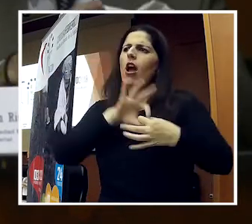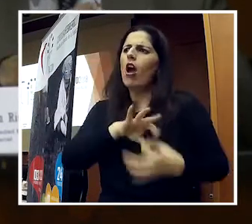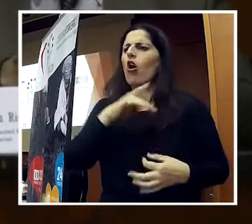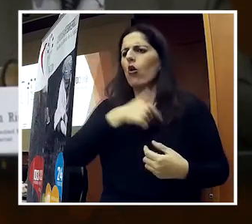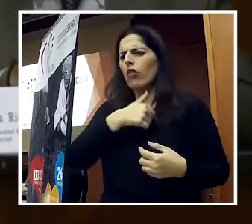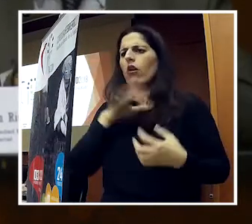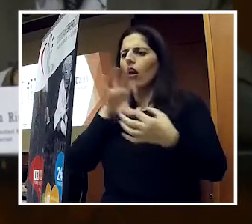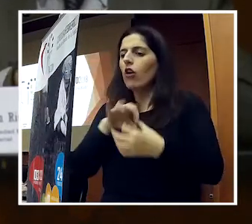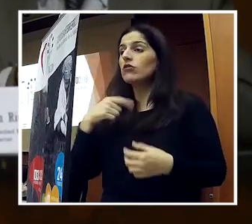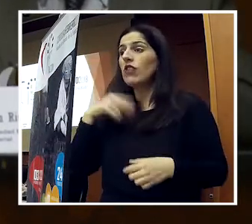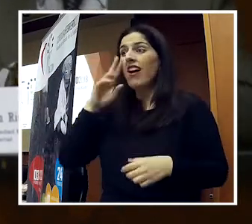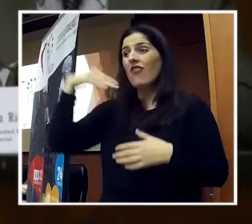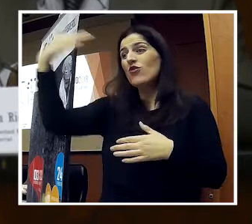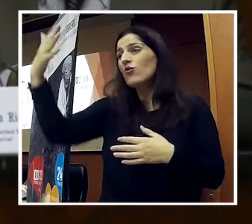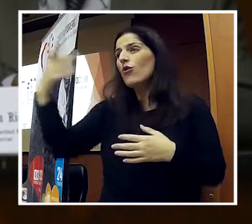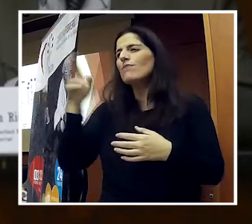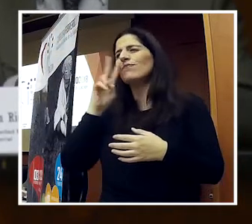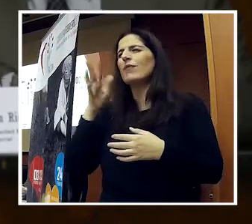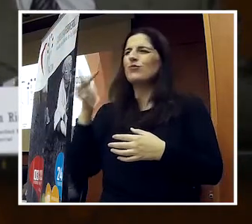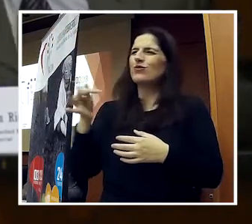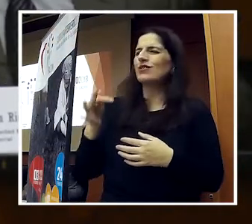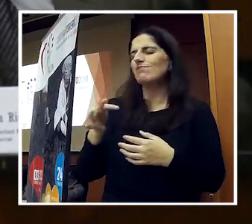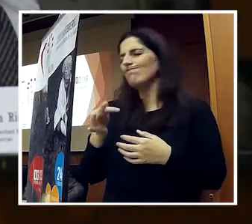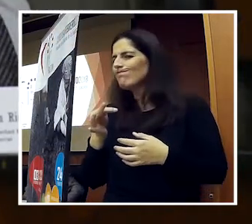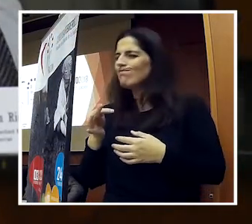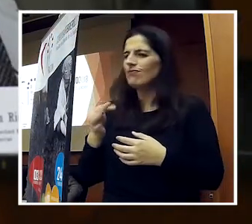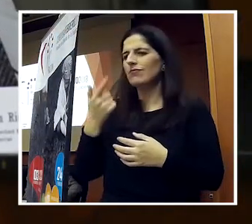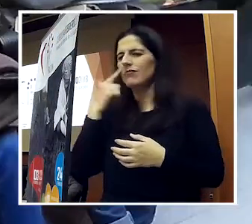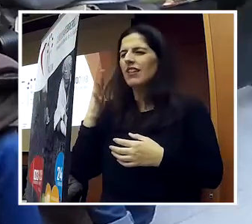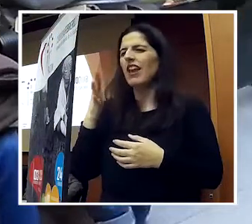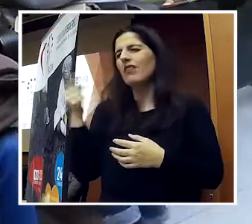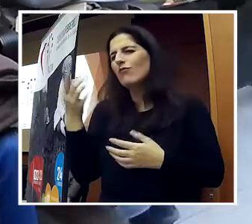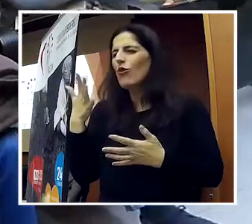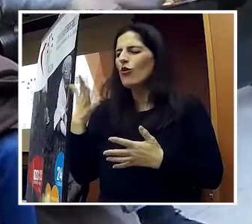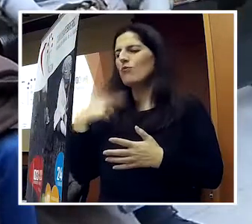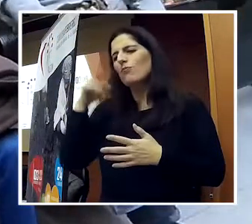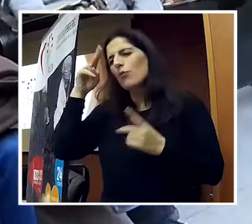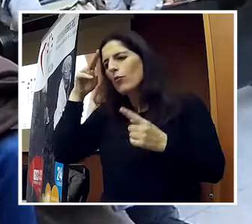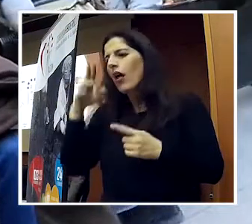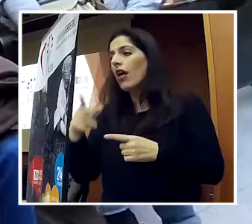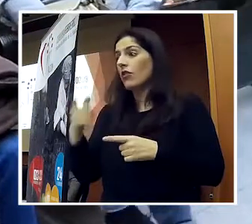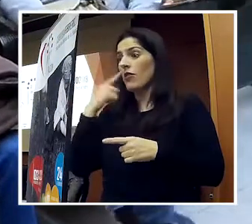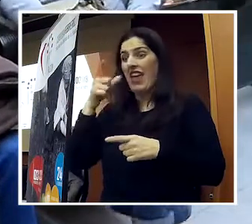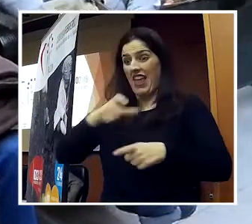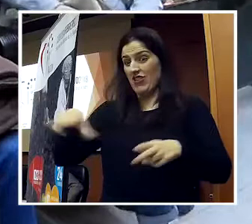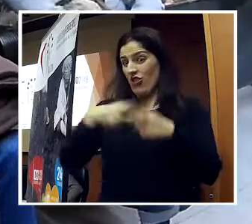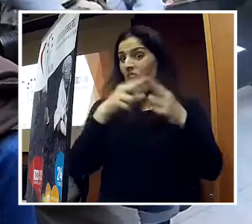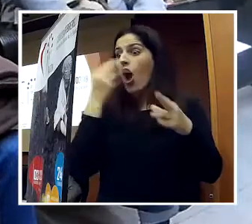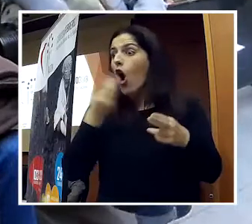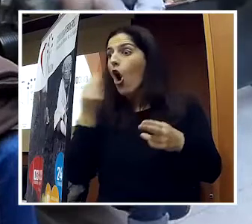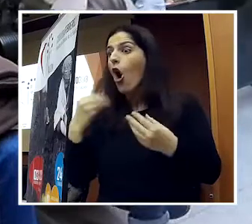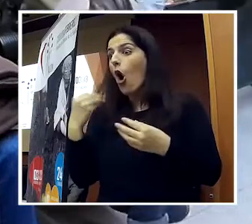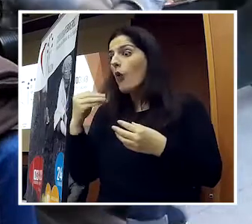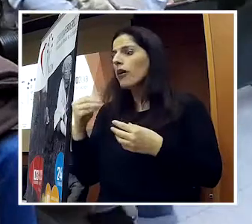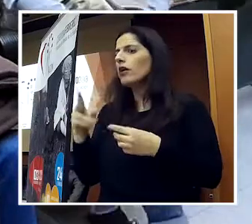es positivo. Los médicos no somos optimistas sobre este tema. De hecho, la generación que ahora, de los que son jóvenes, van a tener